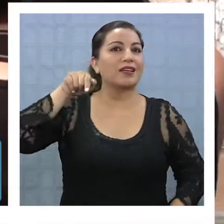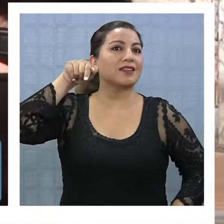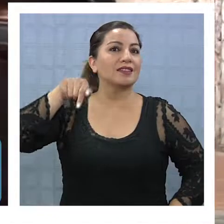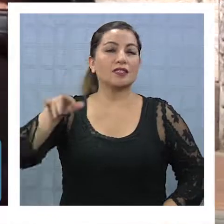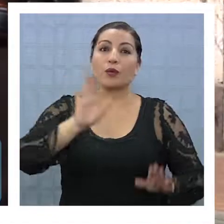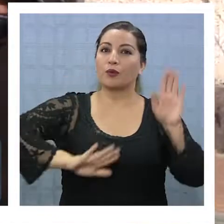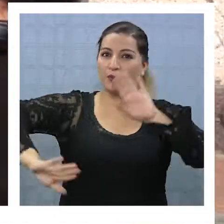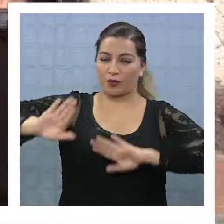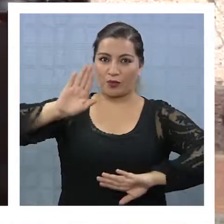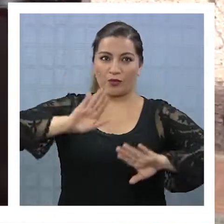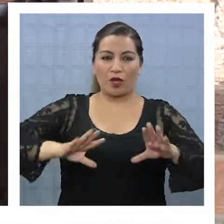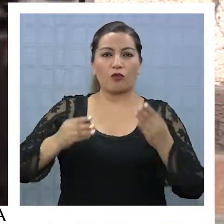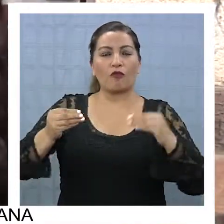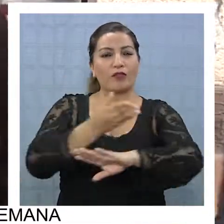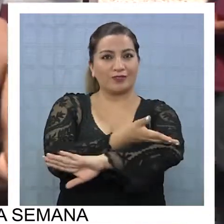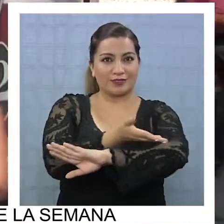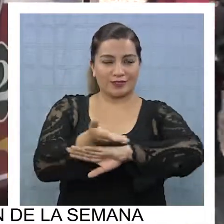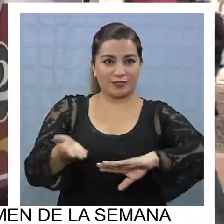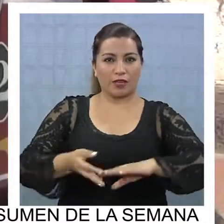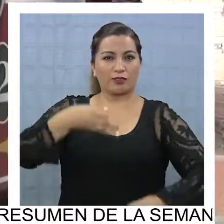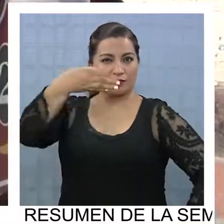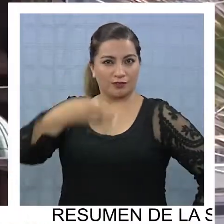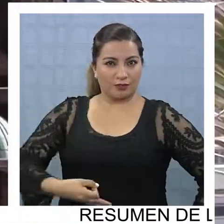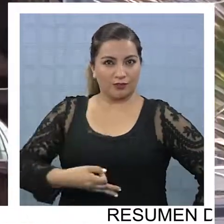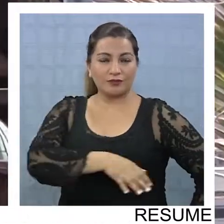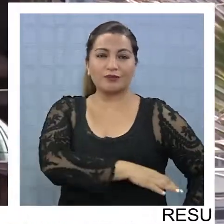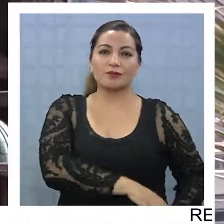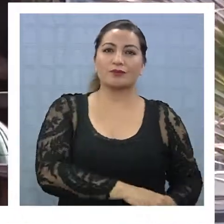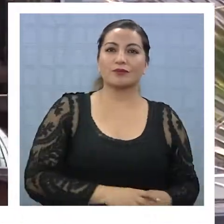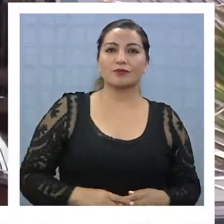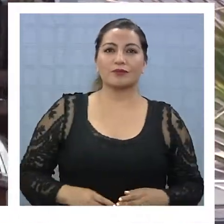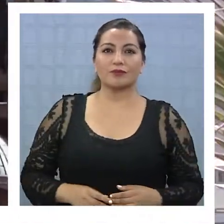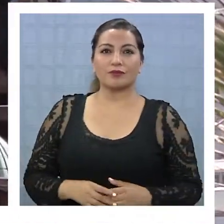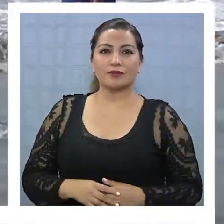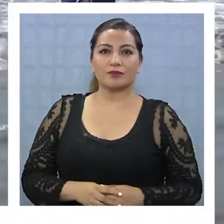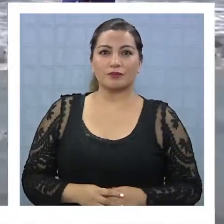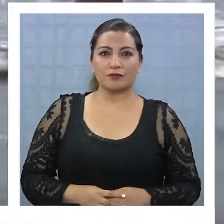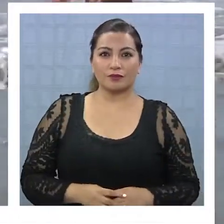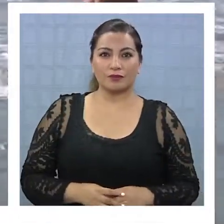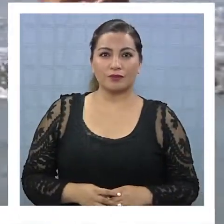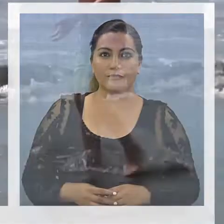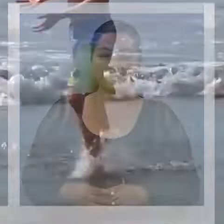Una alternativa que se debe proteger con un buen servicio y seguridad.